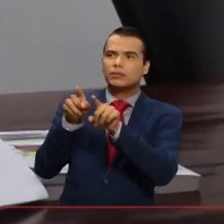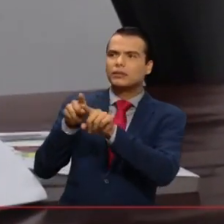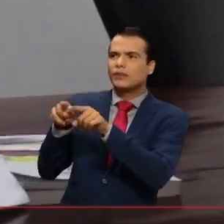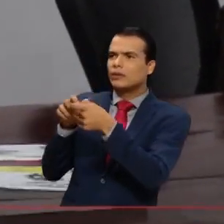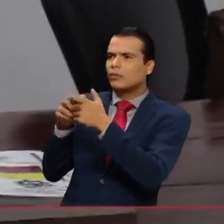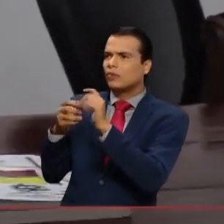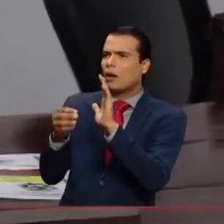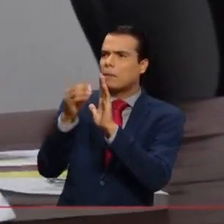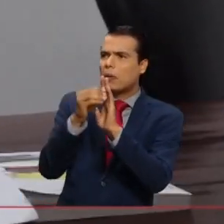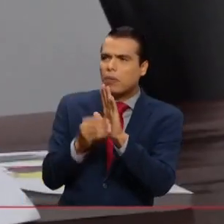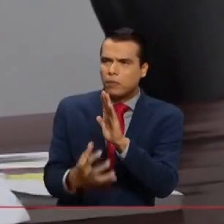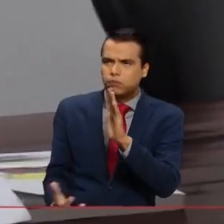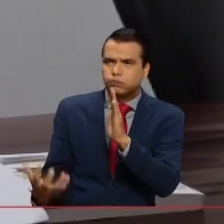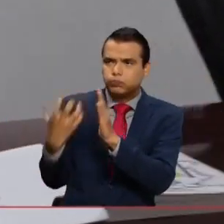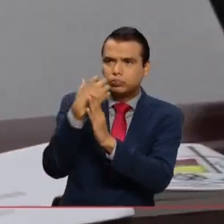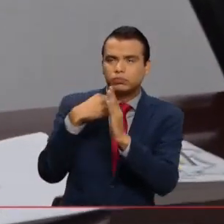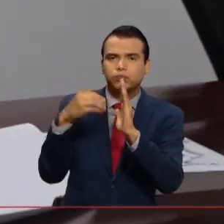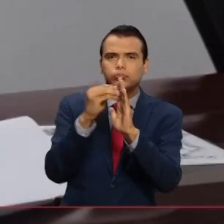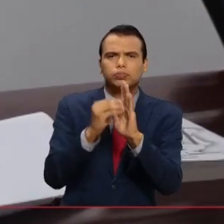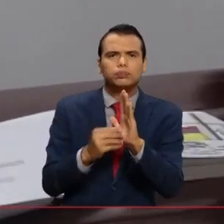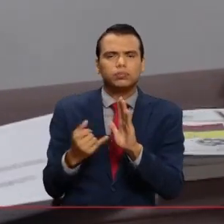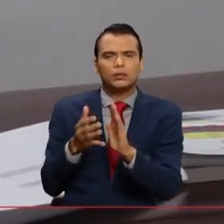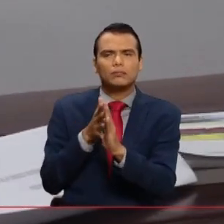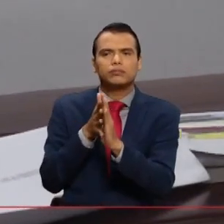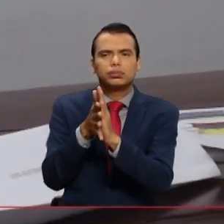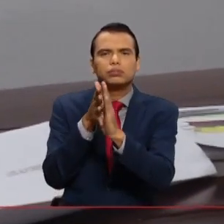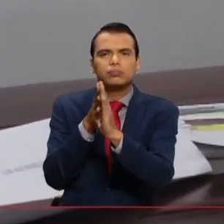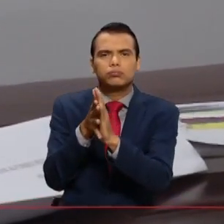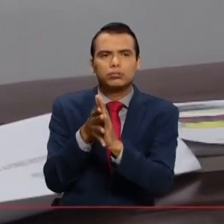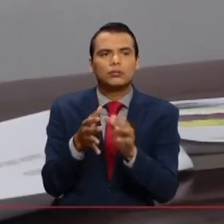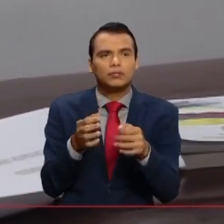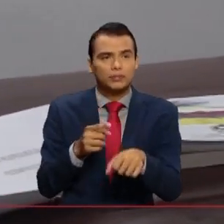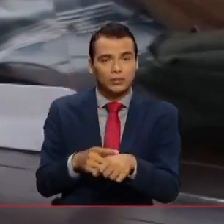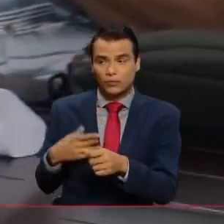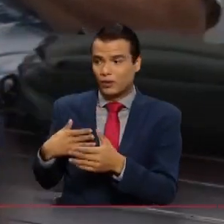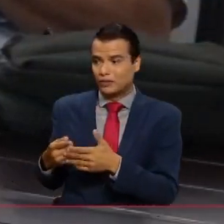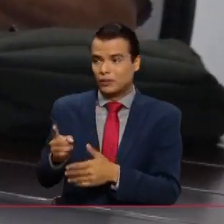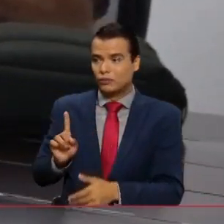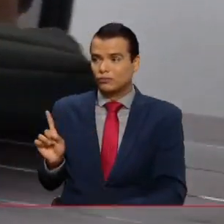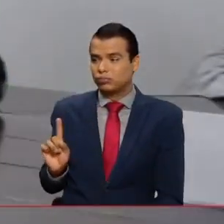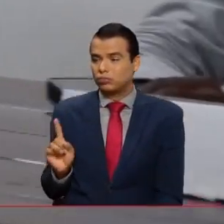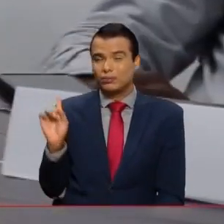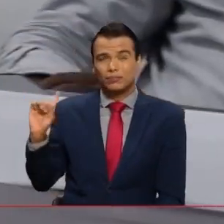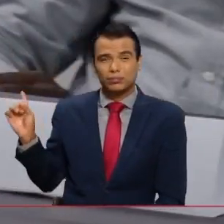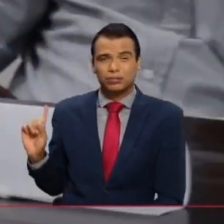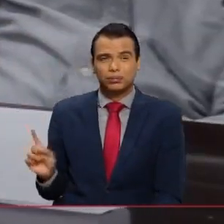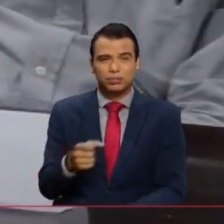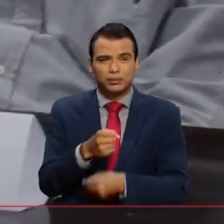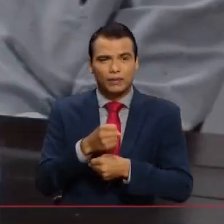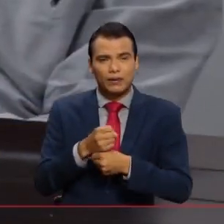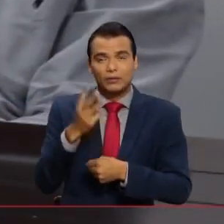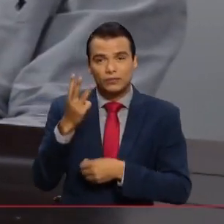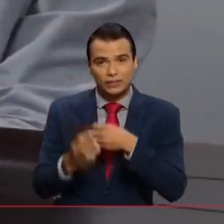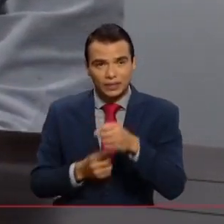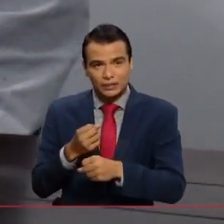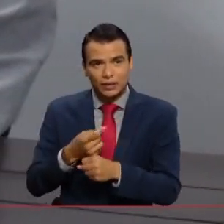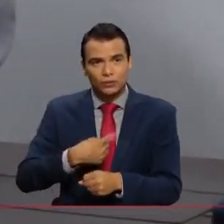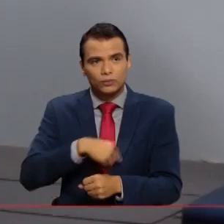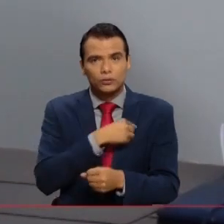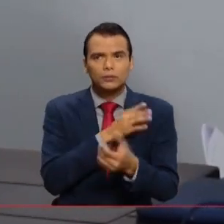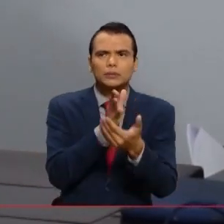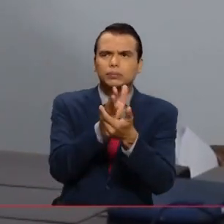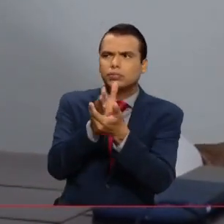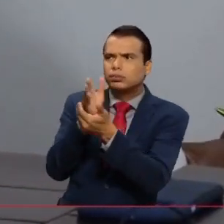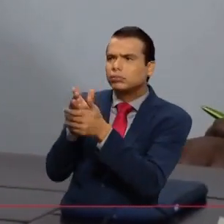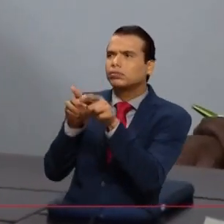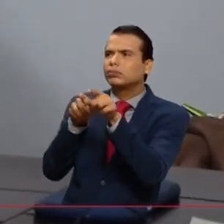se tuvo en cuenta? Sí, hay que señalar que este es un trabajo que lleva más de 3 años, que se hizo muy detallado en las regiones, haciendo consultas con